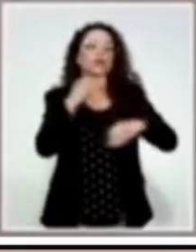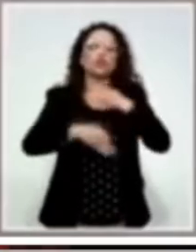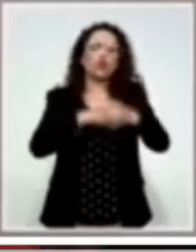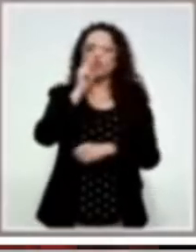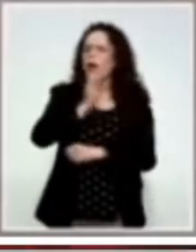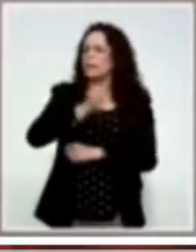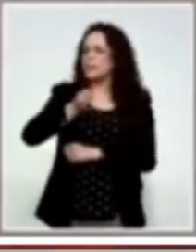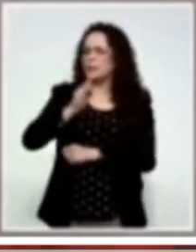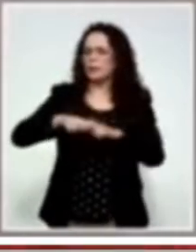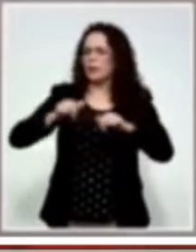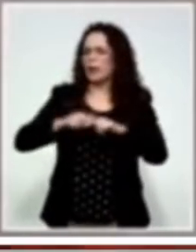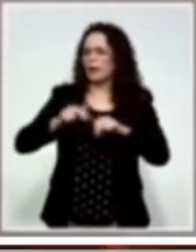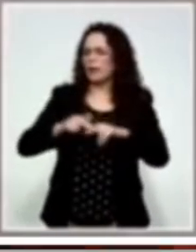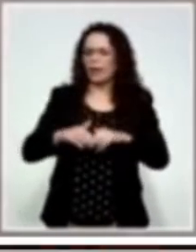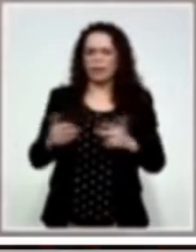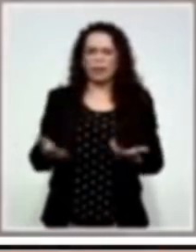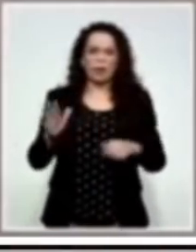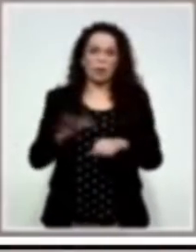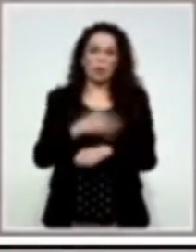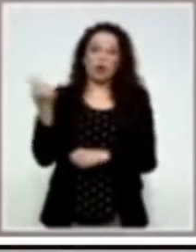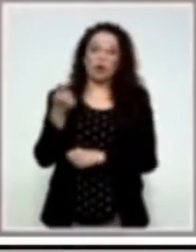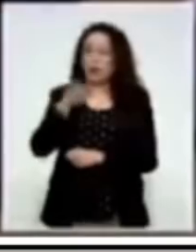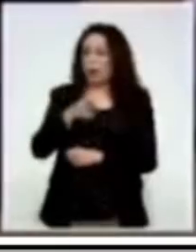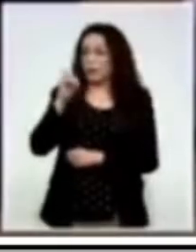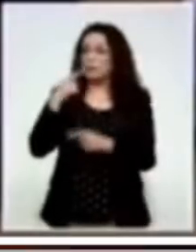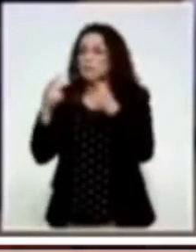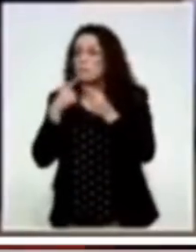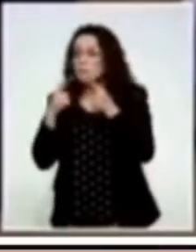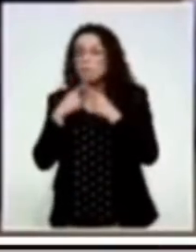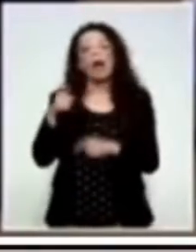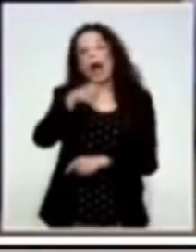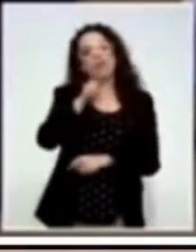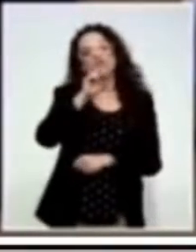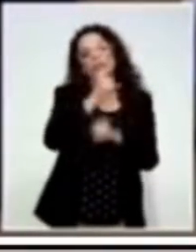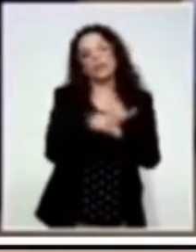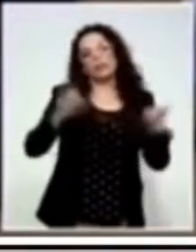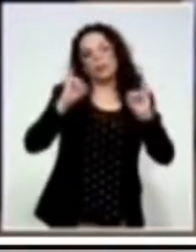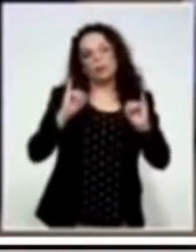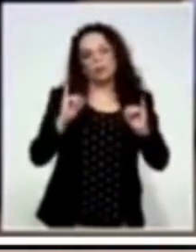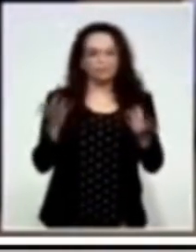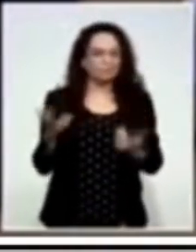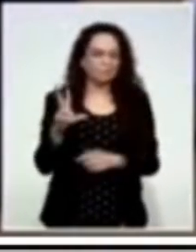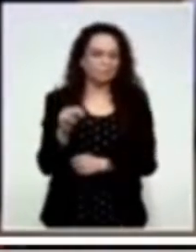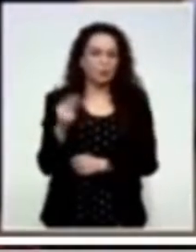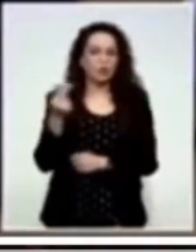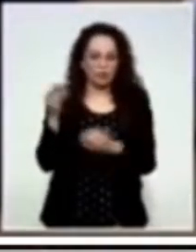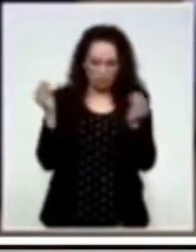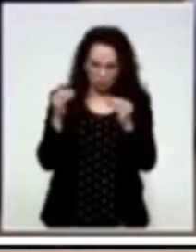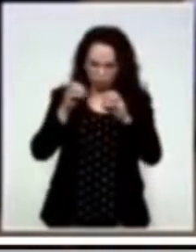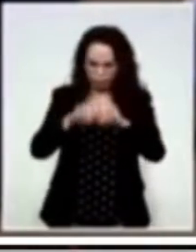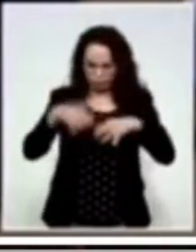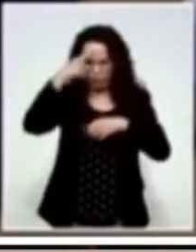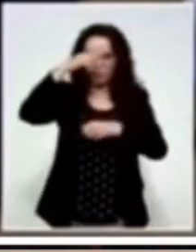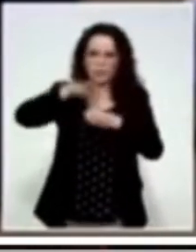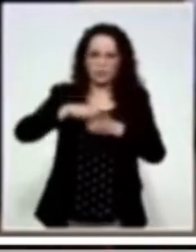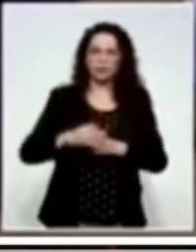discusión, porque si no ya no somos independientes. En esta misma presentación habló de lo que dijo hace unos momentos, los